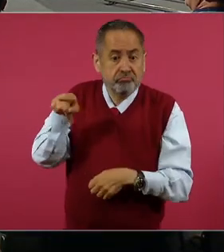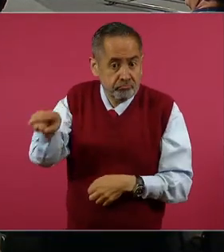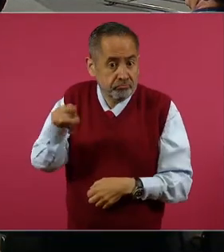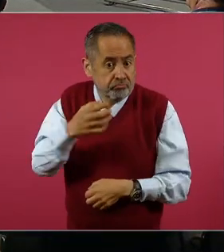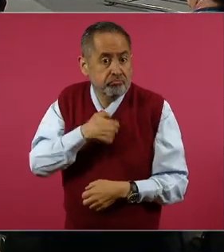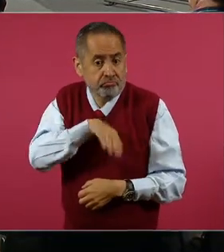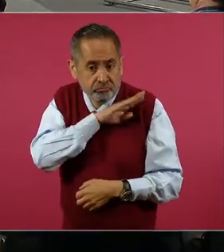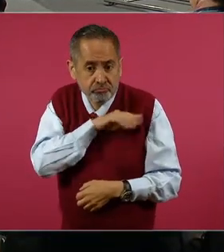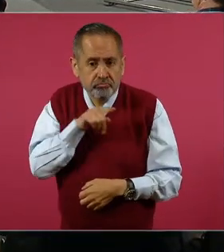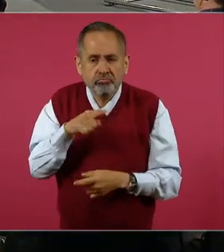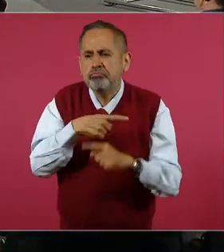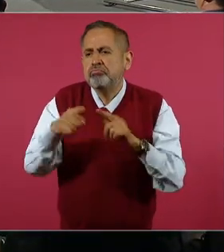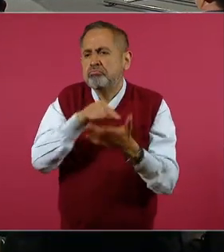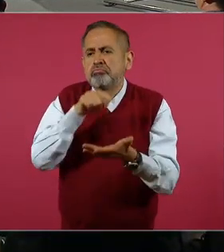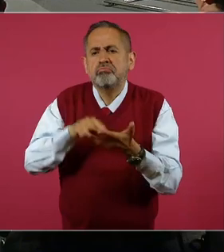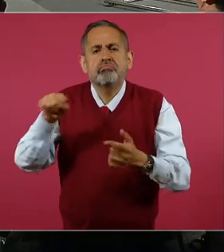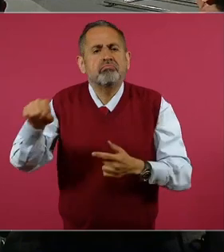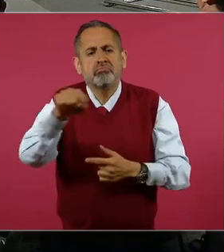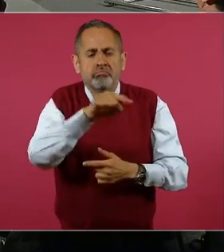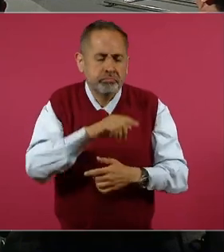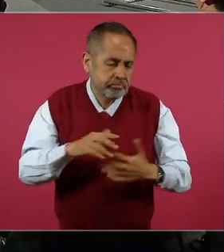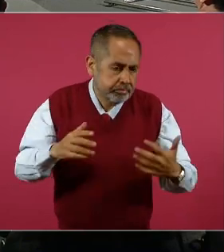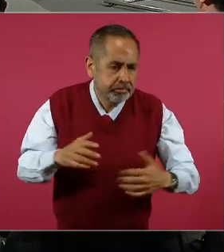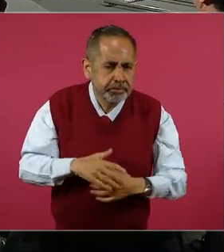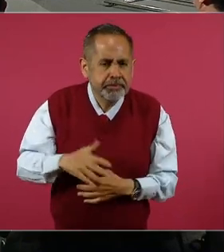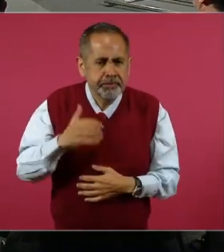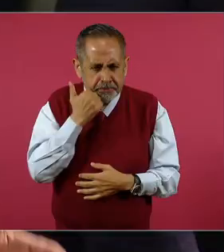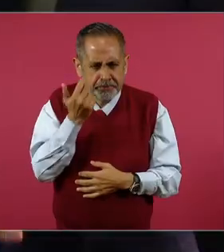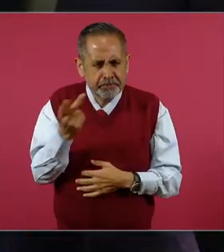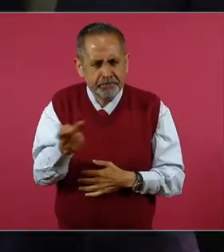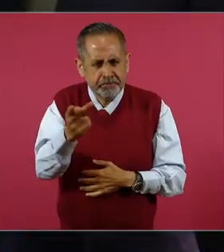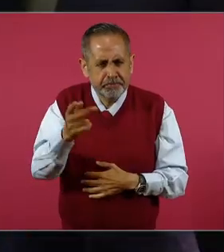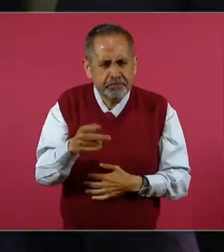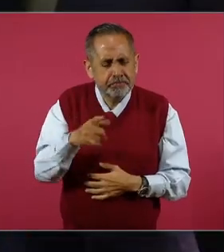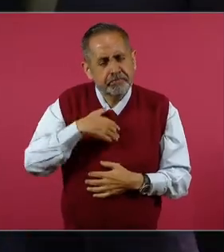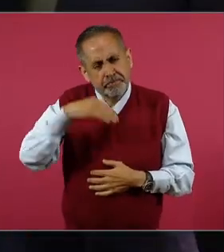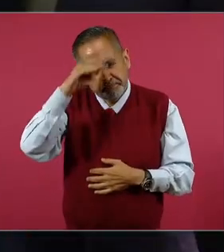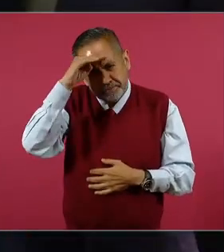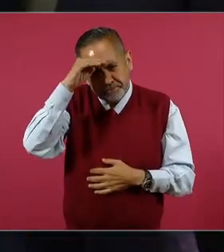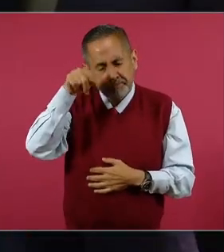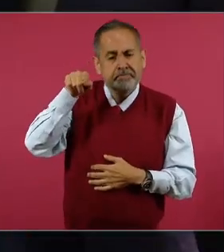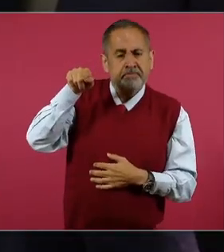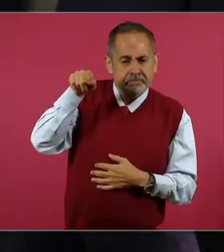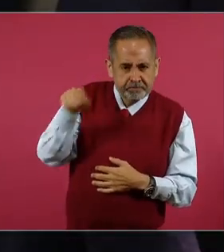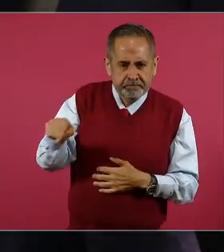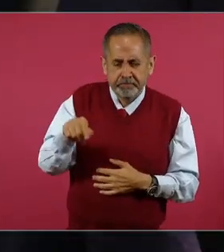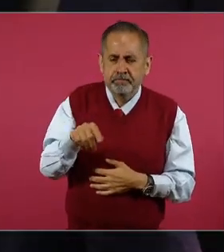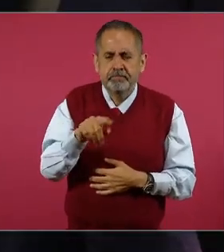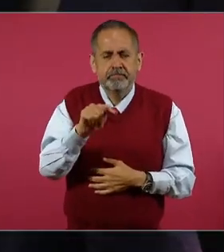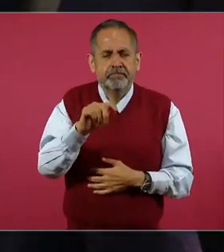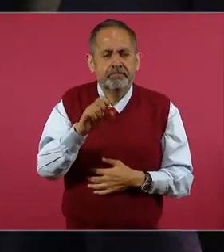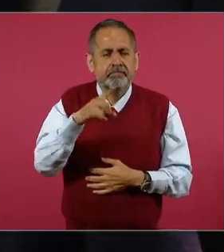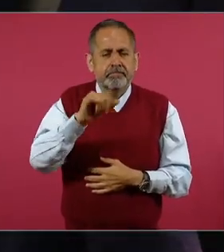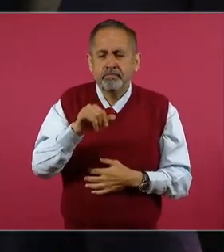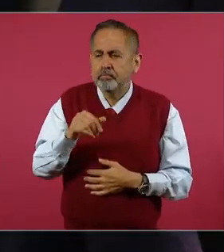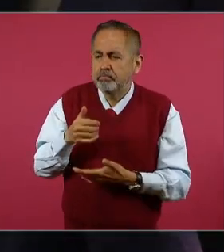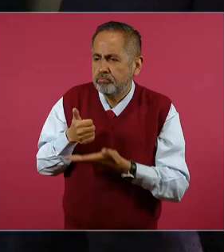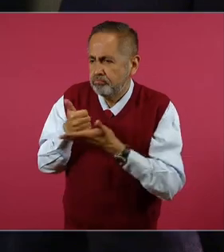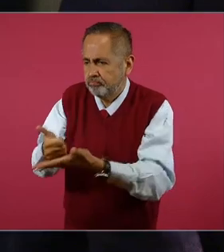las diferentes alcaldías. Y yo quisiera preguntarle, presidente, si usted considera que esta actividad del tequio tendría que